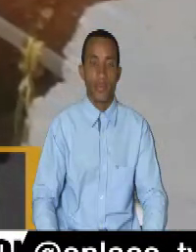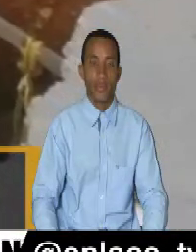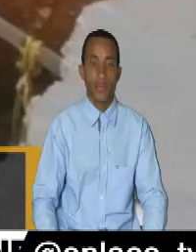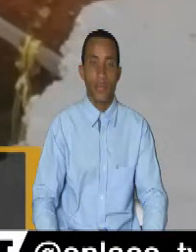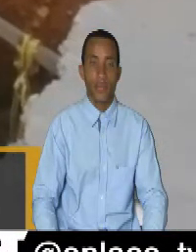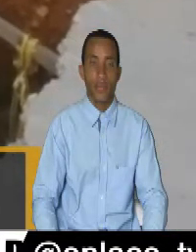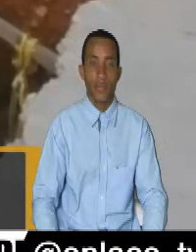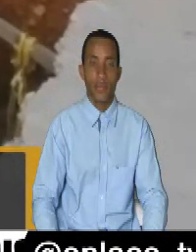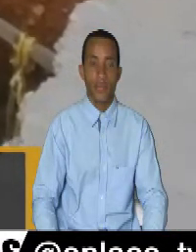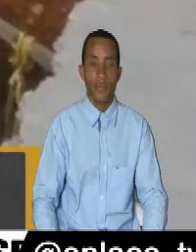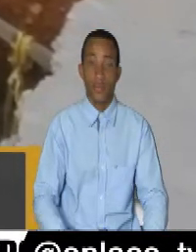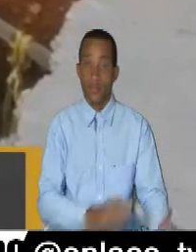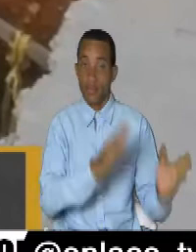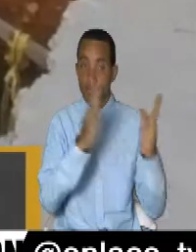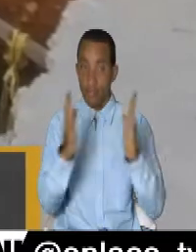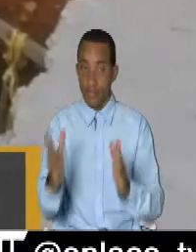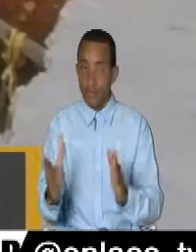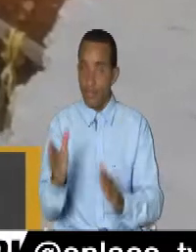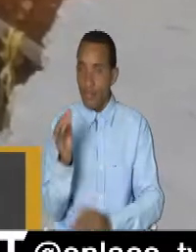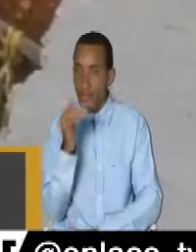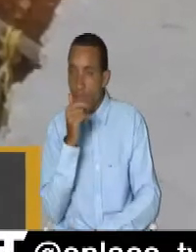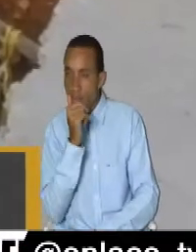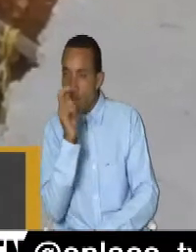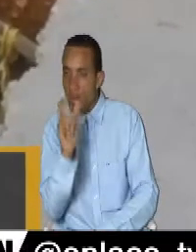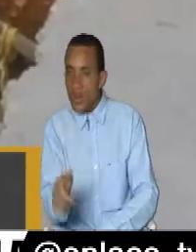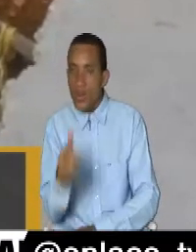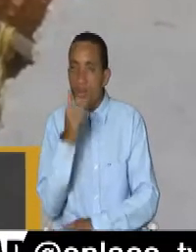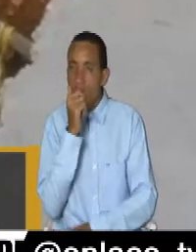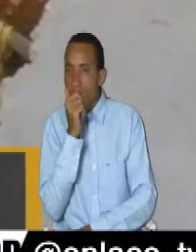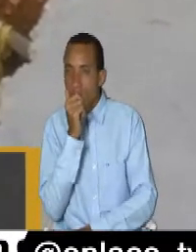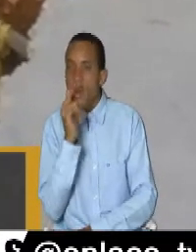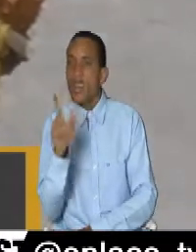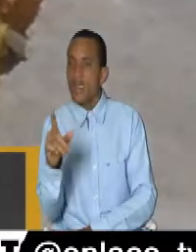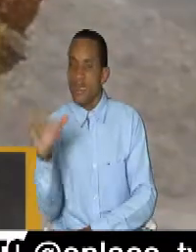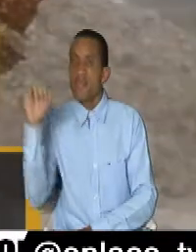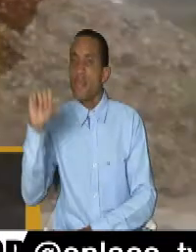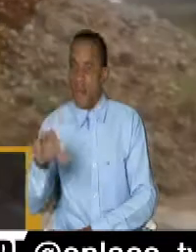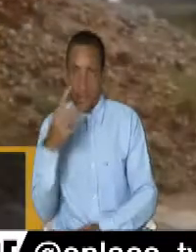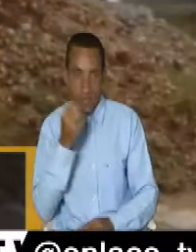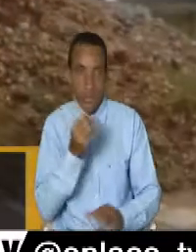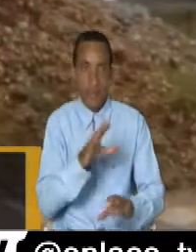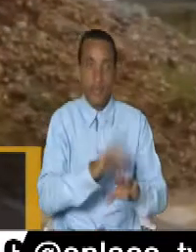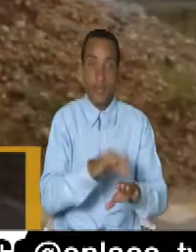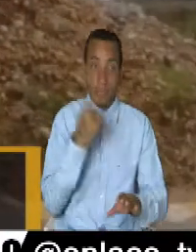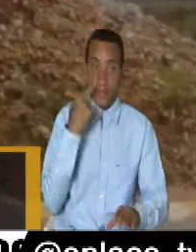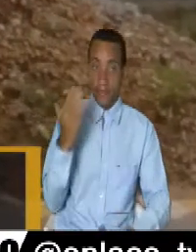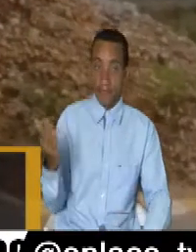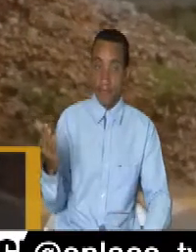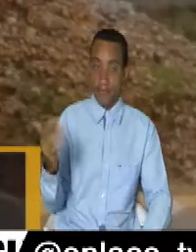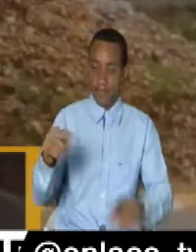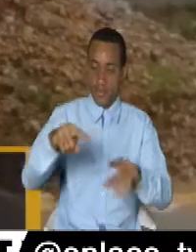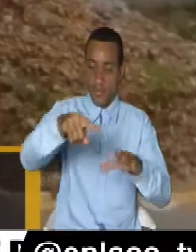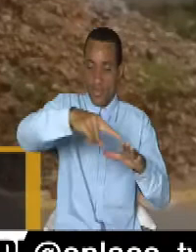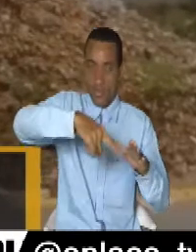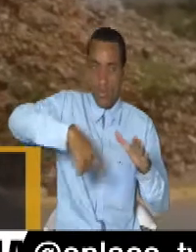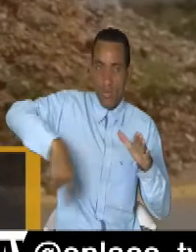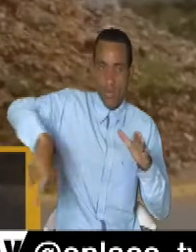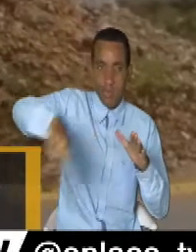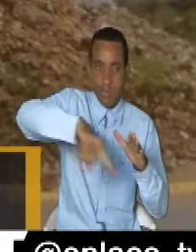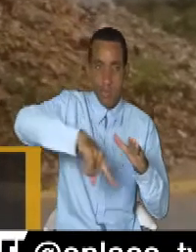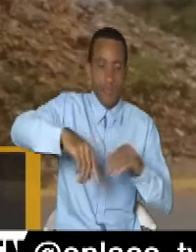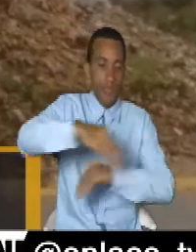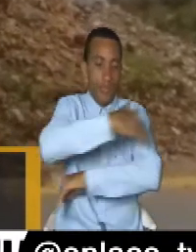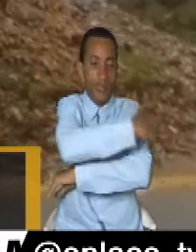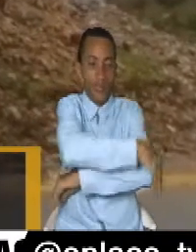En la sección de nuestro reportero ciudadano empezamos con estas fotografías que muestran el cráter que está en plena vía pública en la carrera 22 con